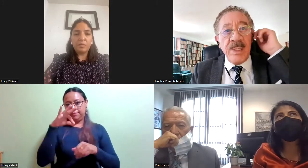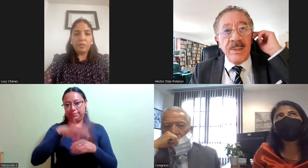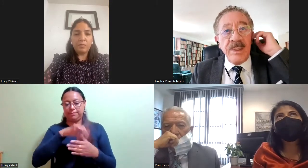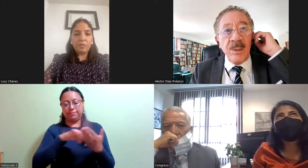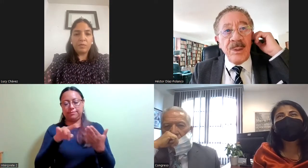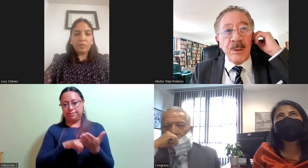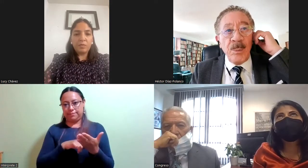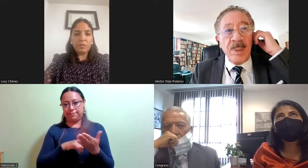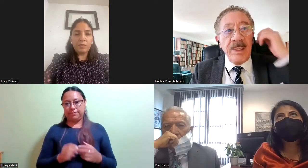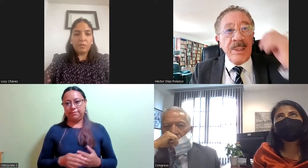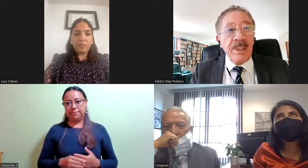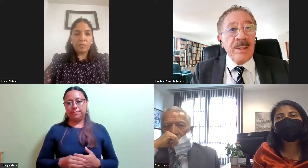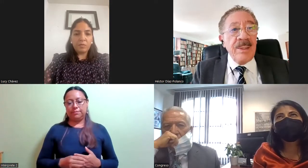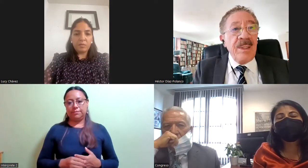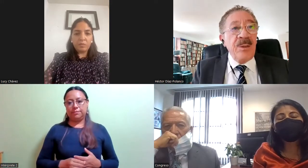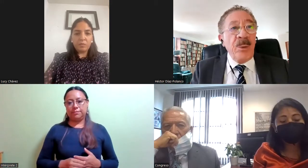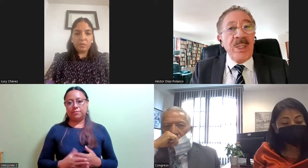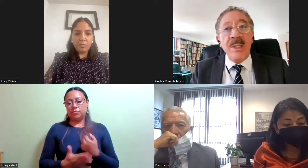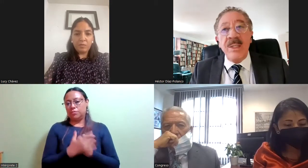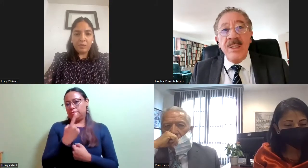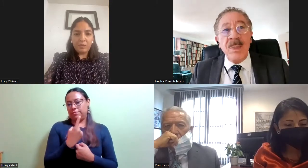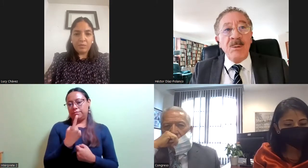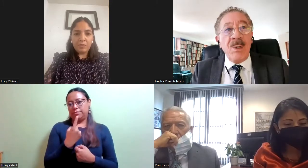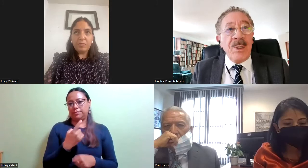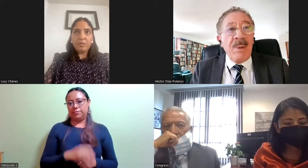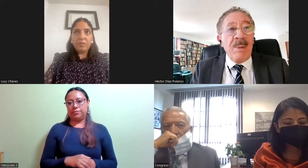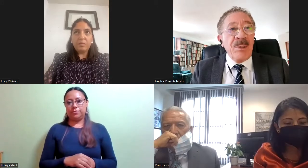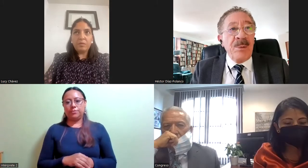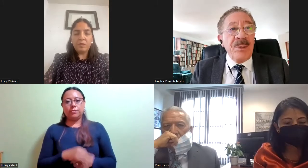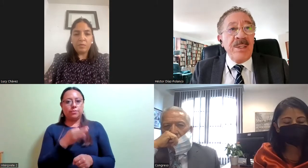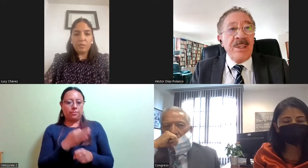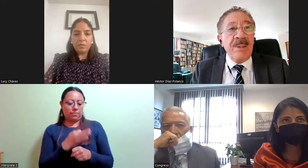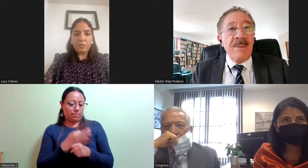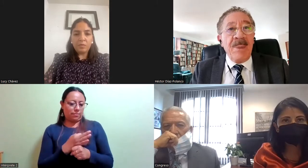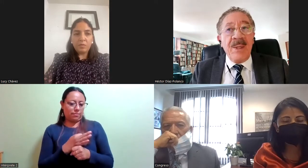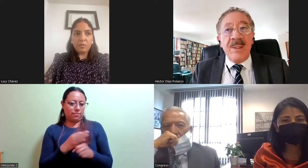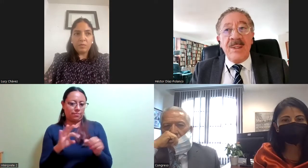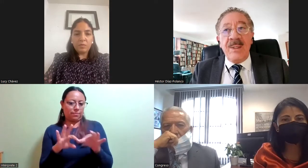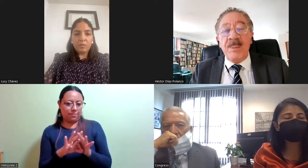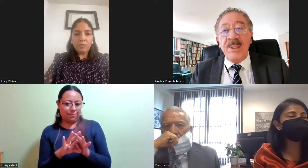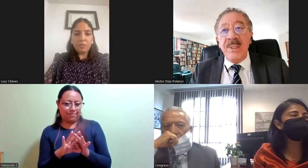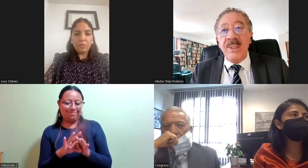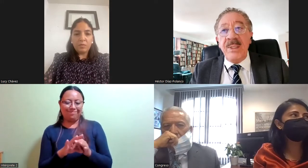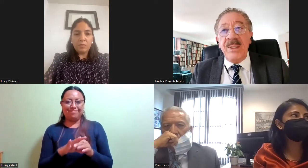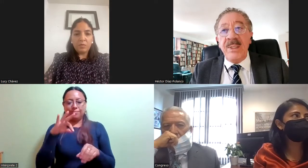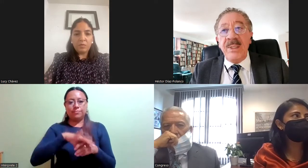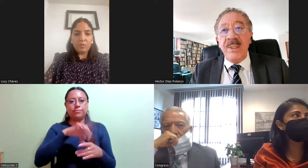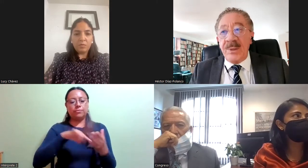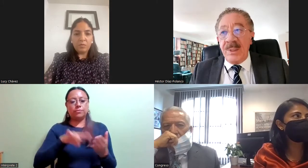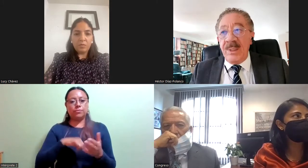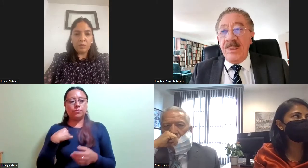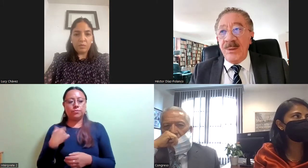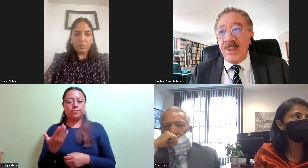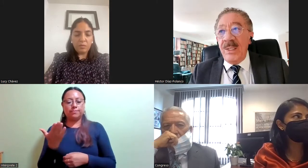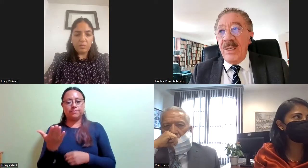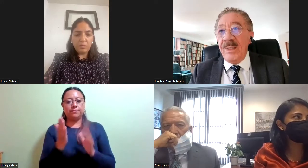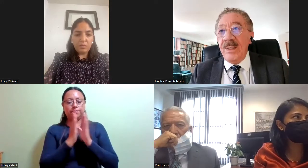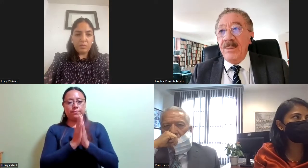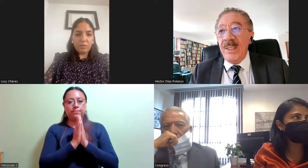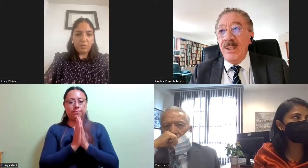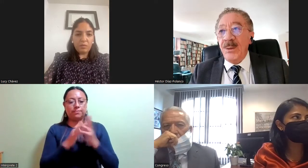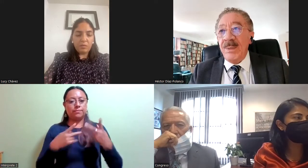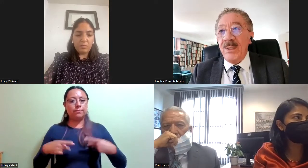consecuencia, dado que esto plantea novedades respecto a lo que vamos a votar, Le pediría, por favor, a los que